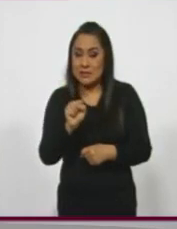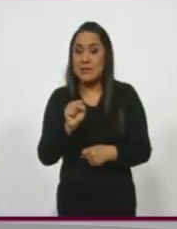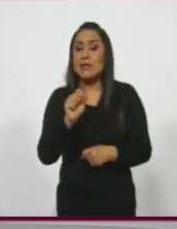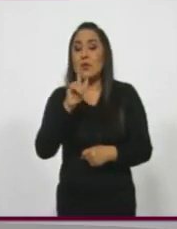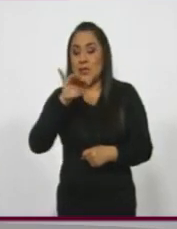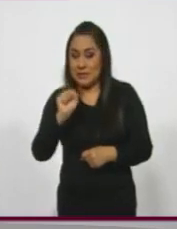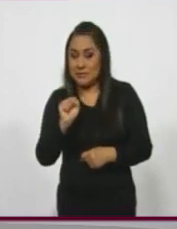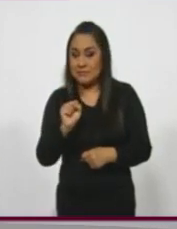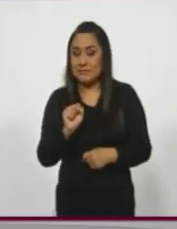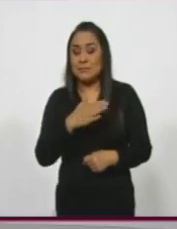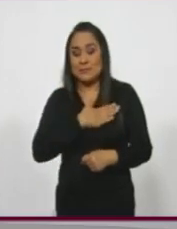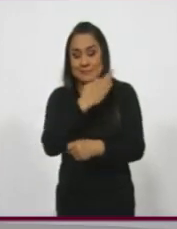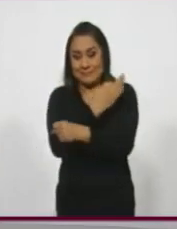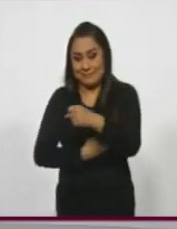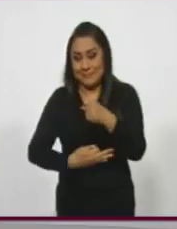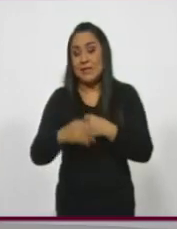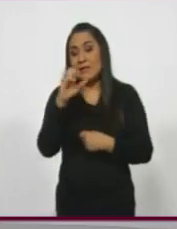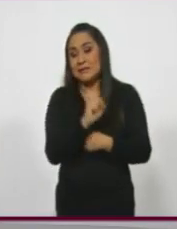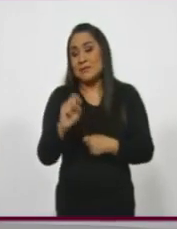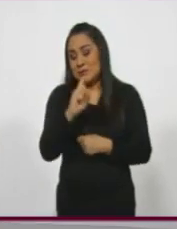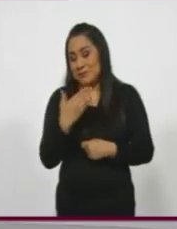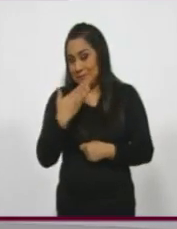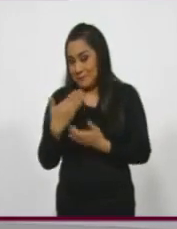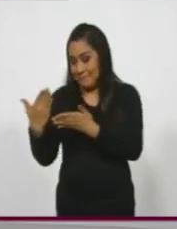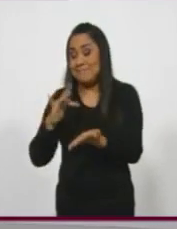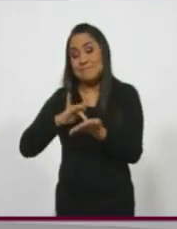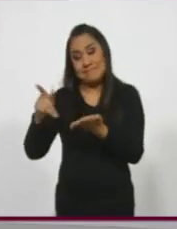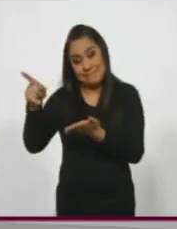Luis Virgilio. Muy buenas tardes y buen fin de semana. Igual para ti, Miguel. Hasta luego.